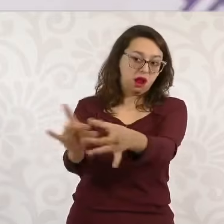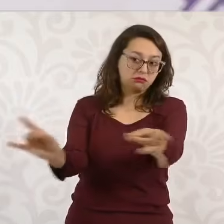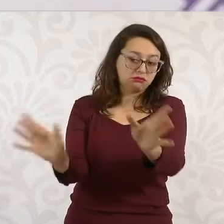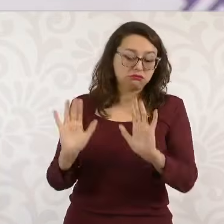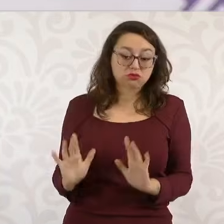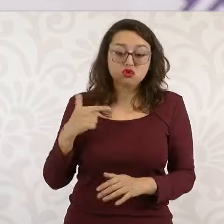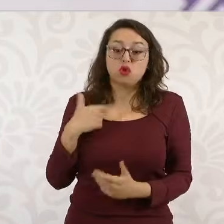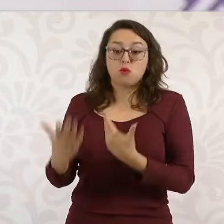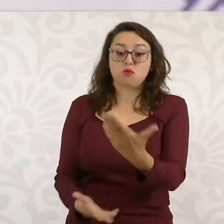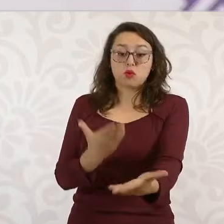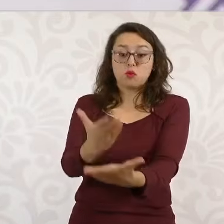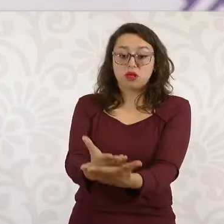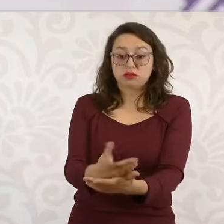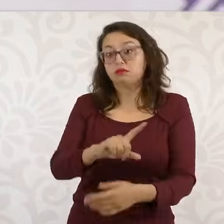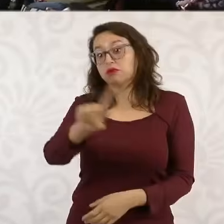ellos.